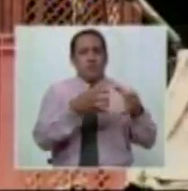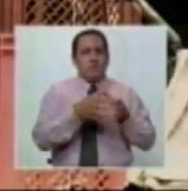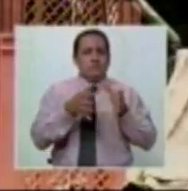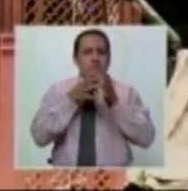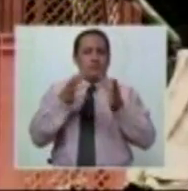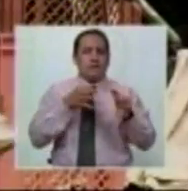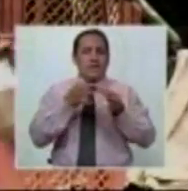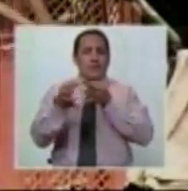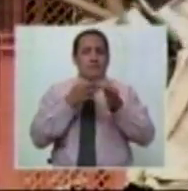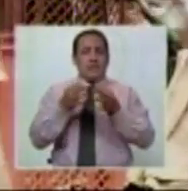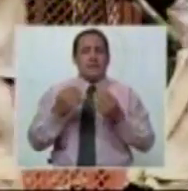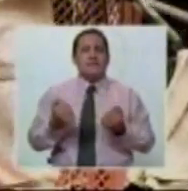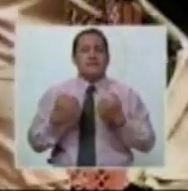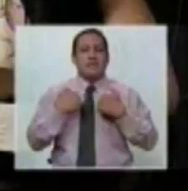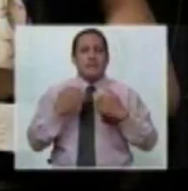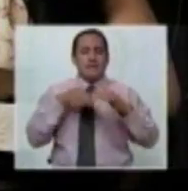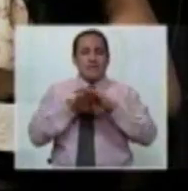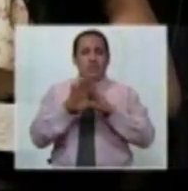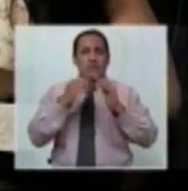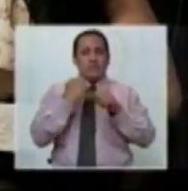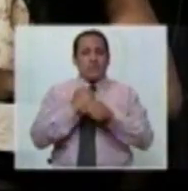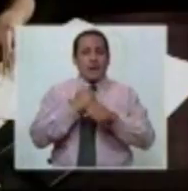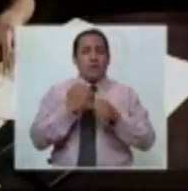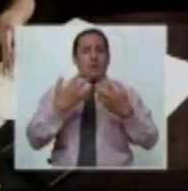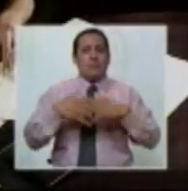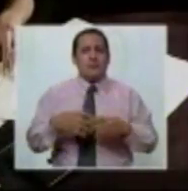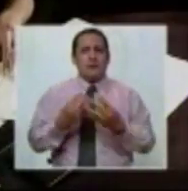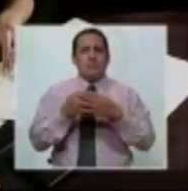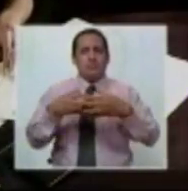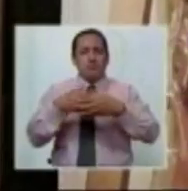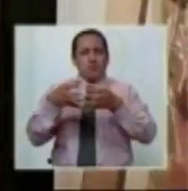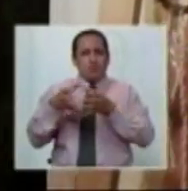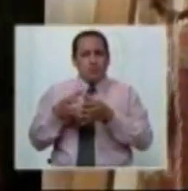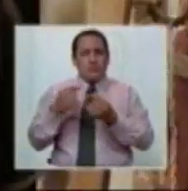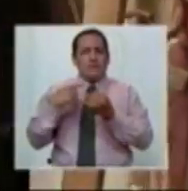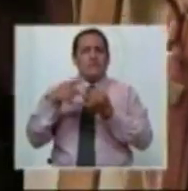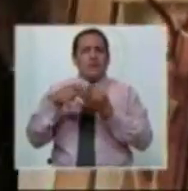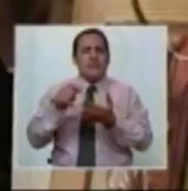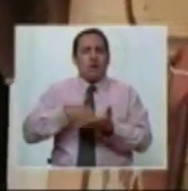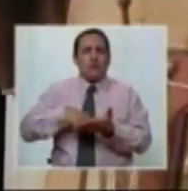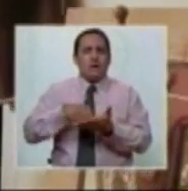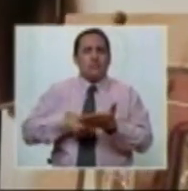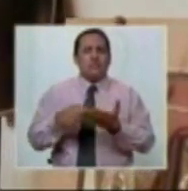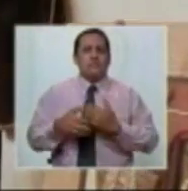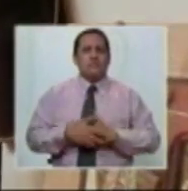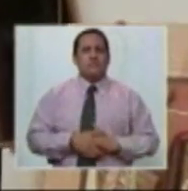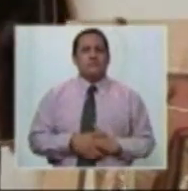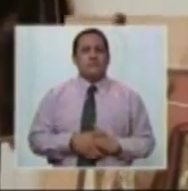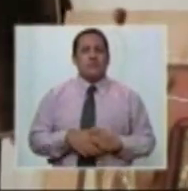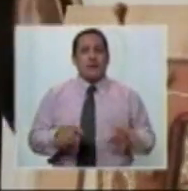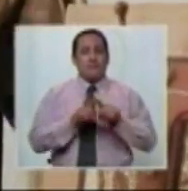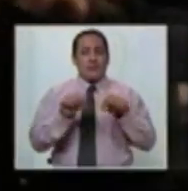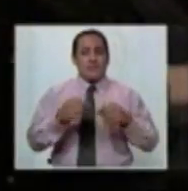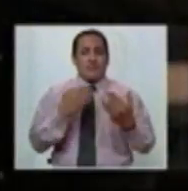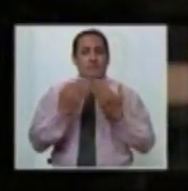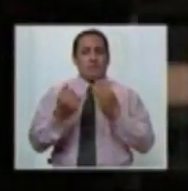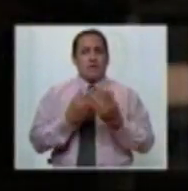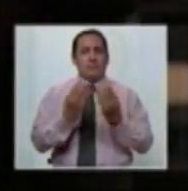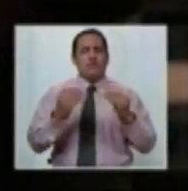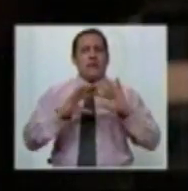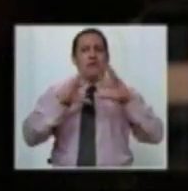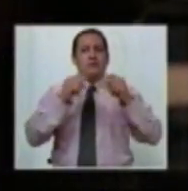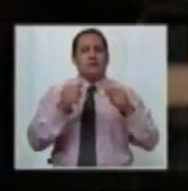En tanto todavía conviven en los centros de labores diferentes regímenes y tipos de contratación. En ese sentido,